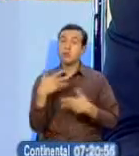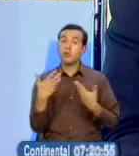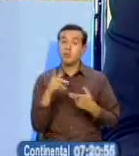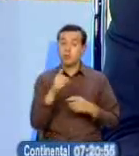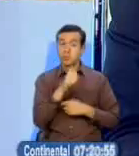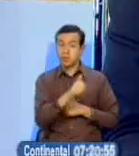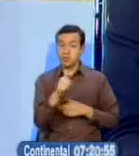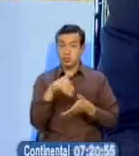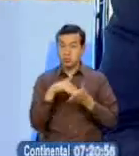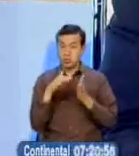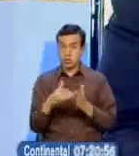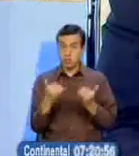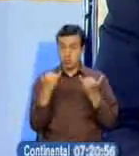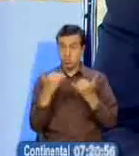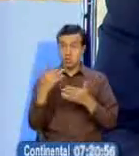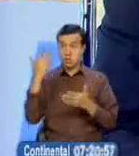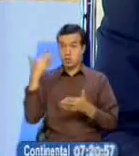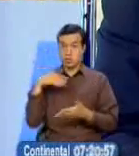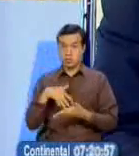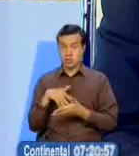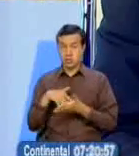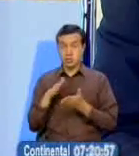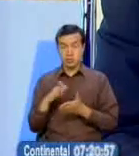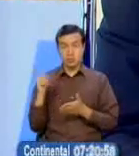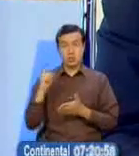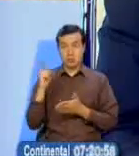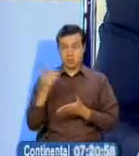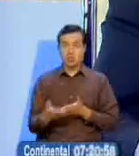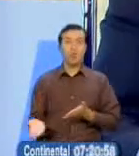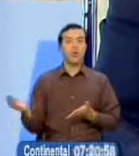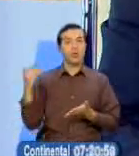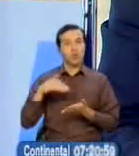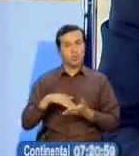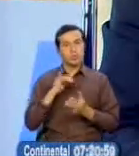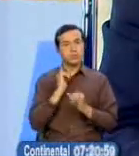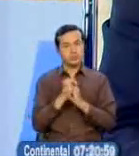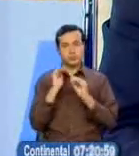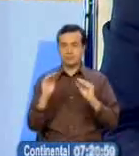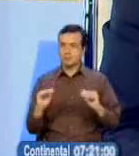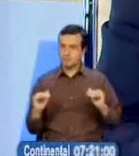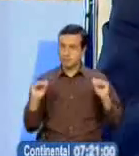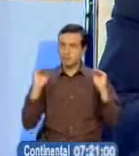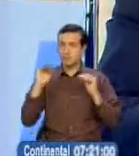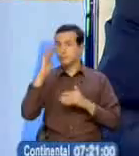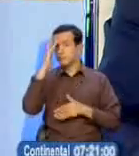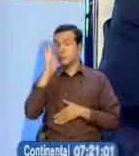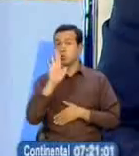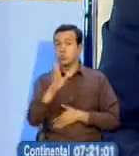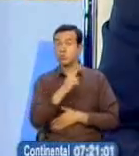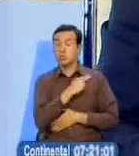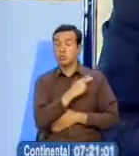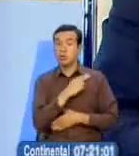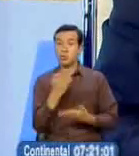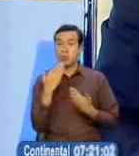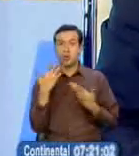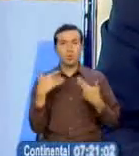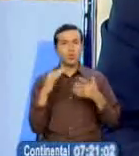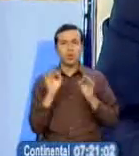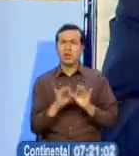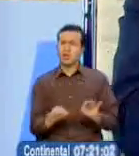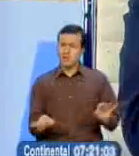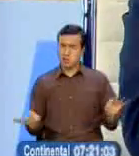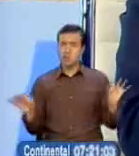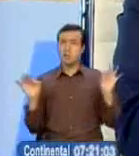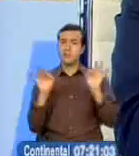estudiantes actuales y los anteriores merecen recuperar esa institucionalidad, porque esa universidad fue tremendamente